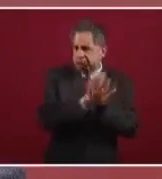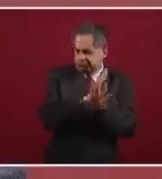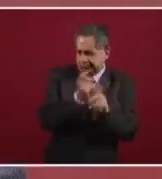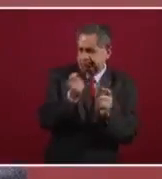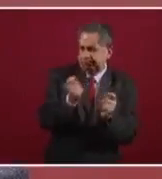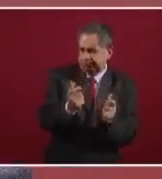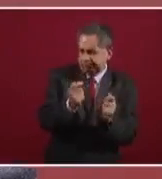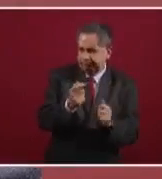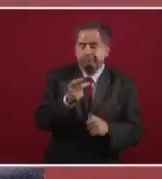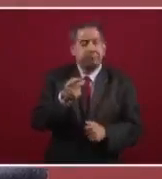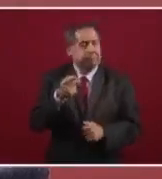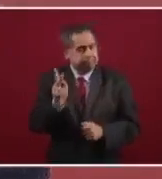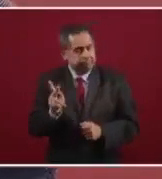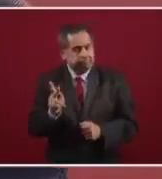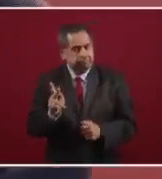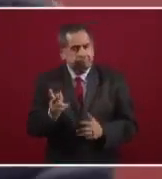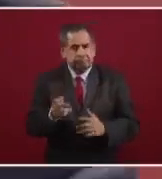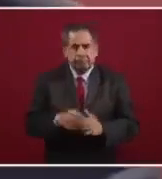pero